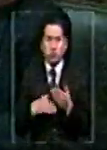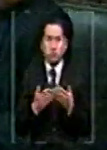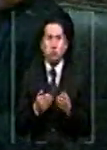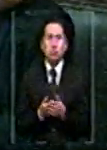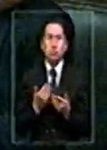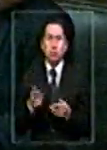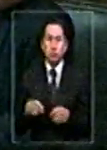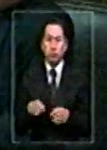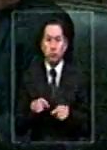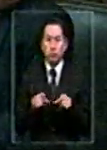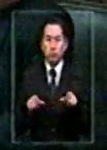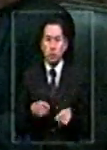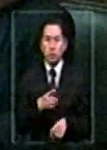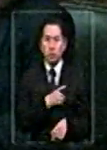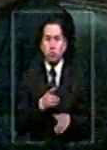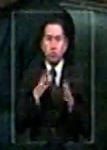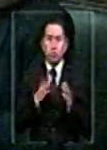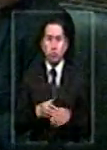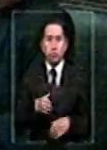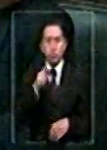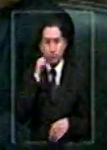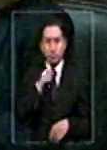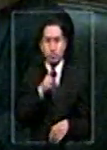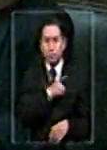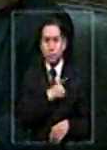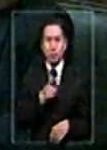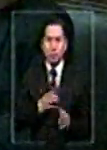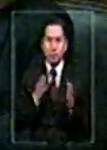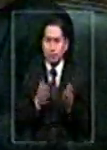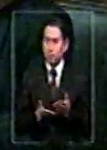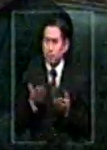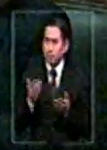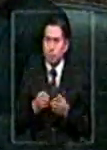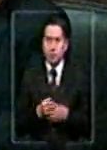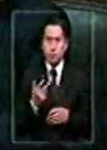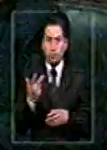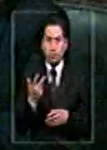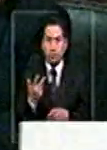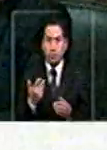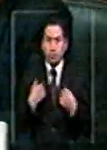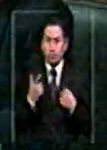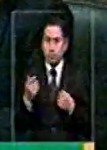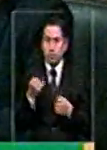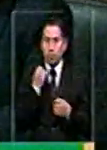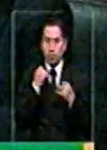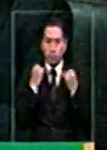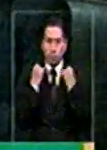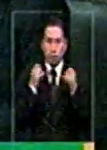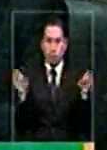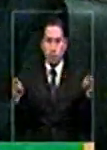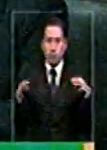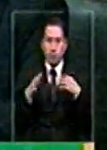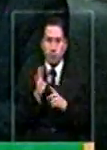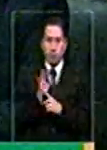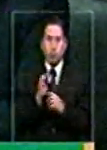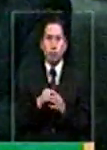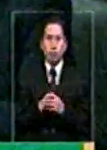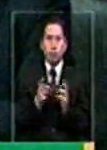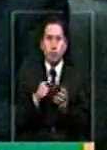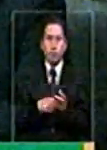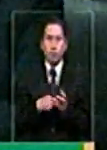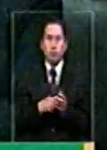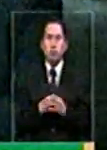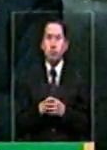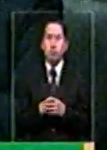en el Salón Rojo de la Cámara de Diputados, la diputada Betty Yañique, Sonia Brito y Valeria Silva brindan conferencia de prensa en torno al